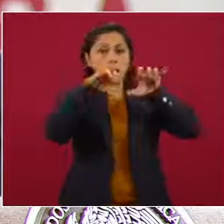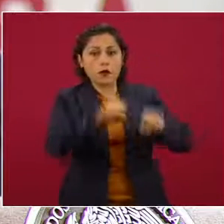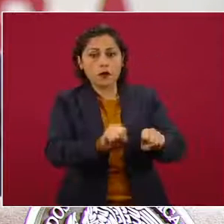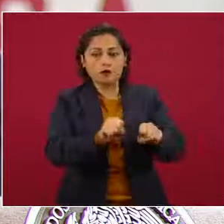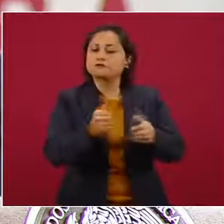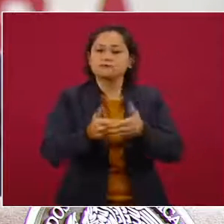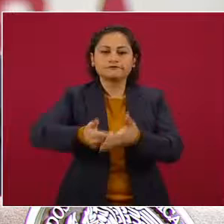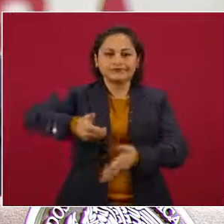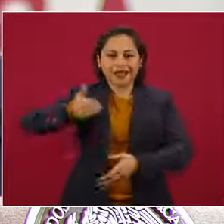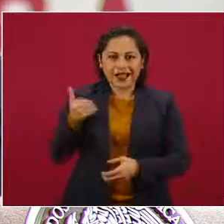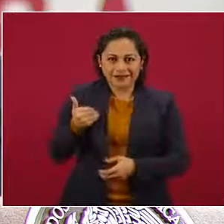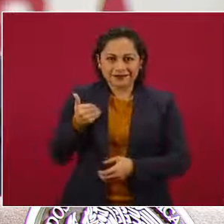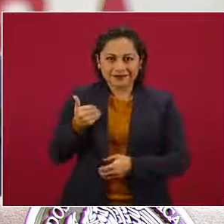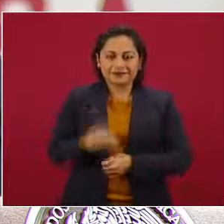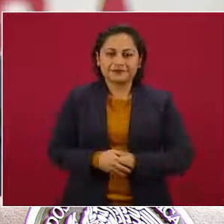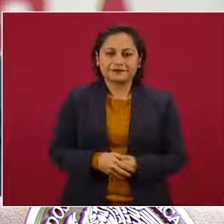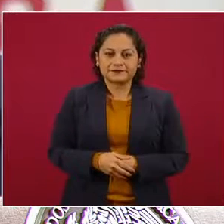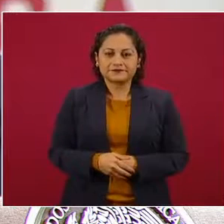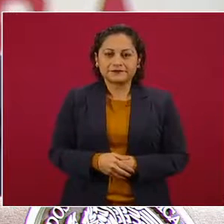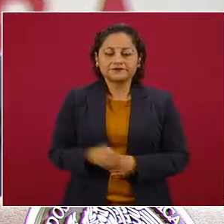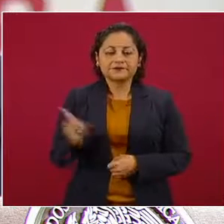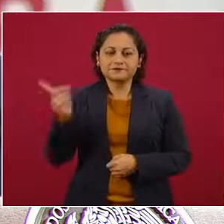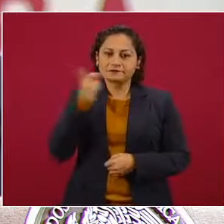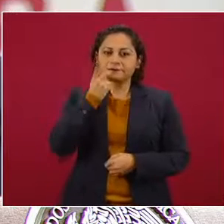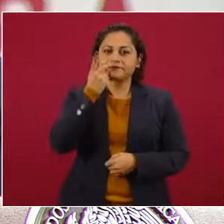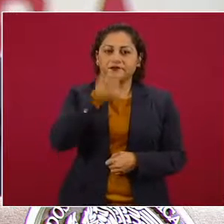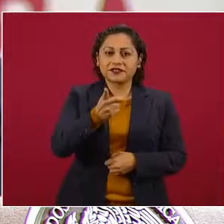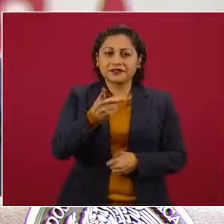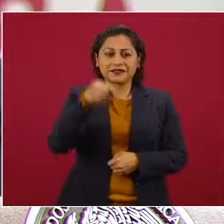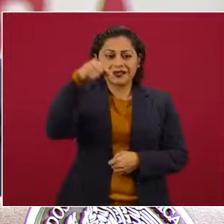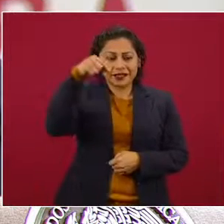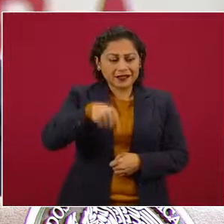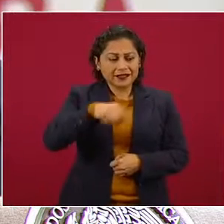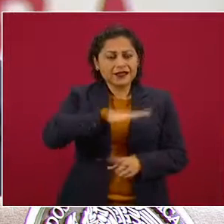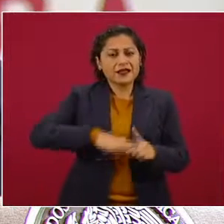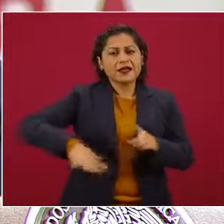Había extraña guerra que llamaron Florida,